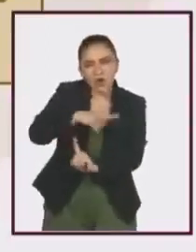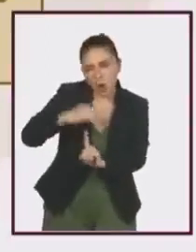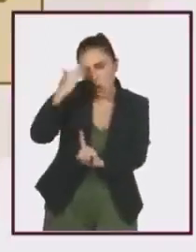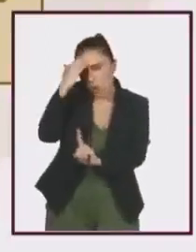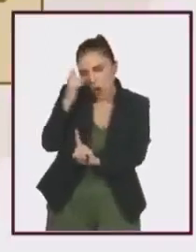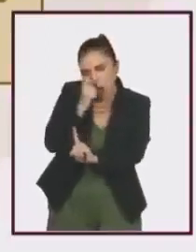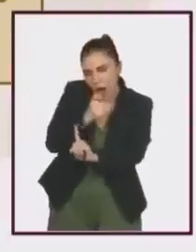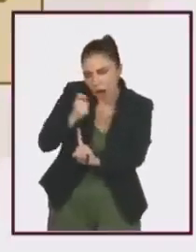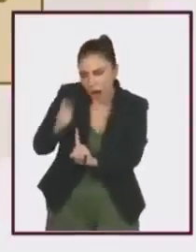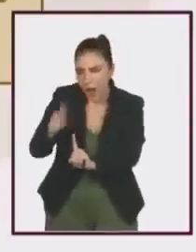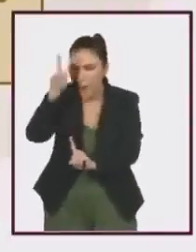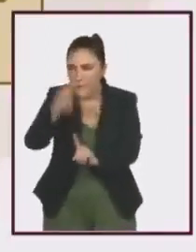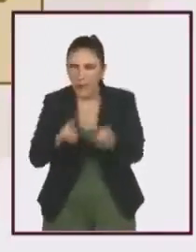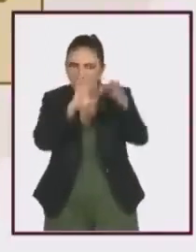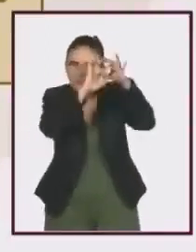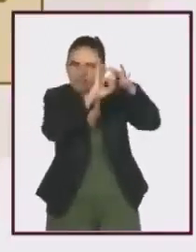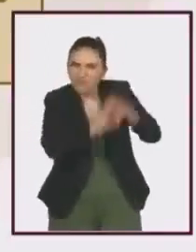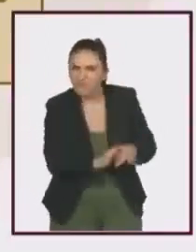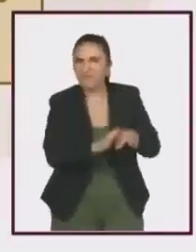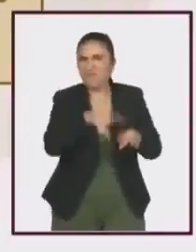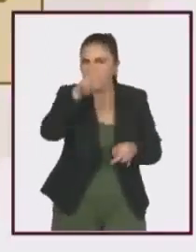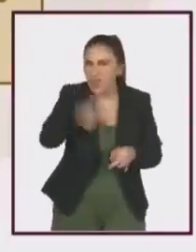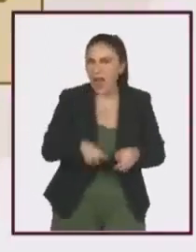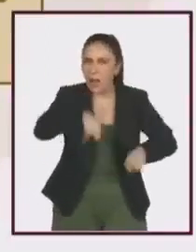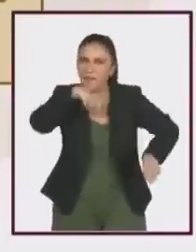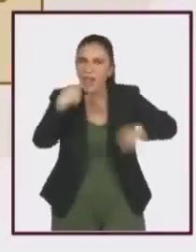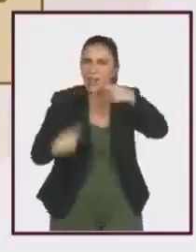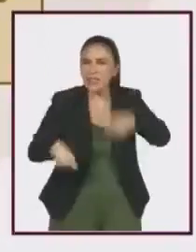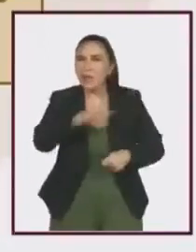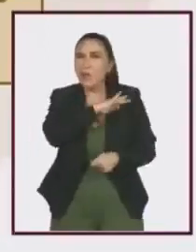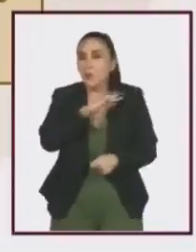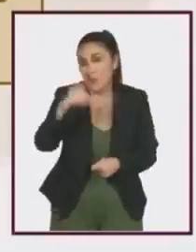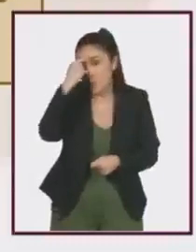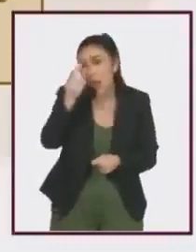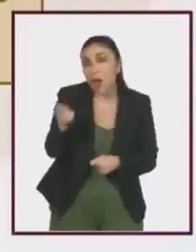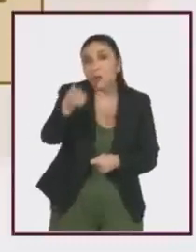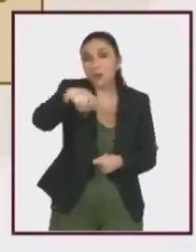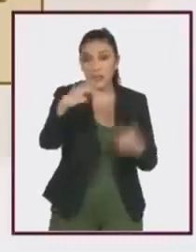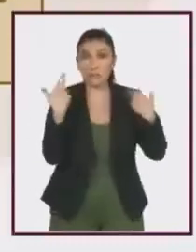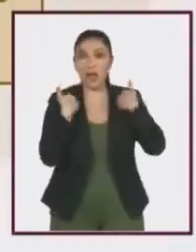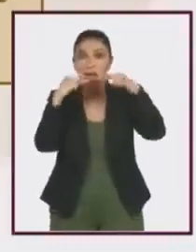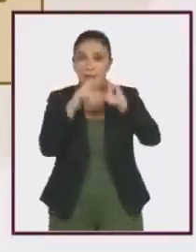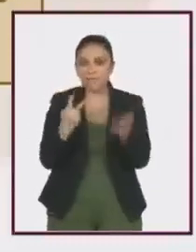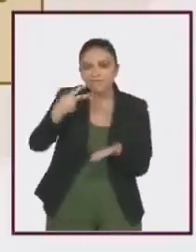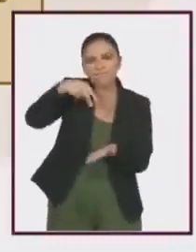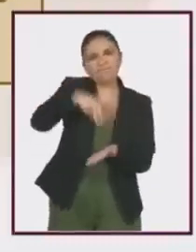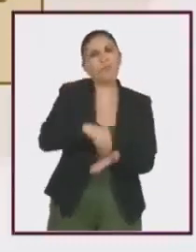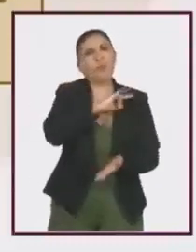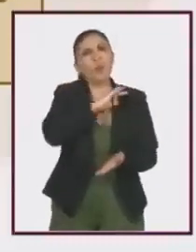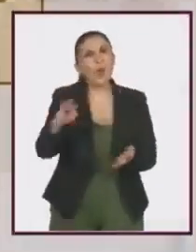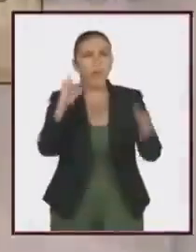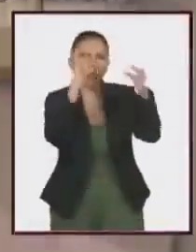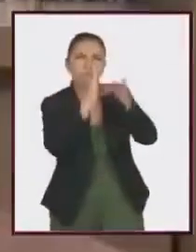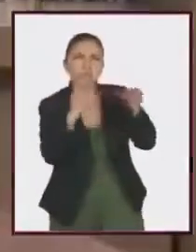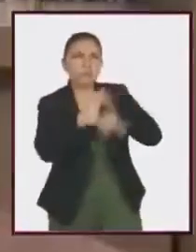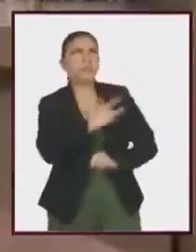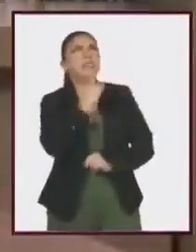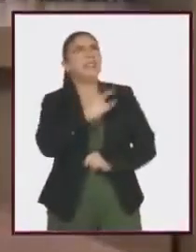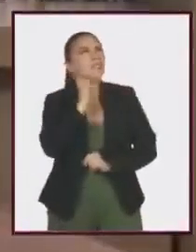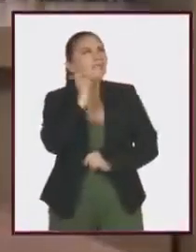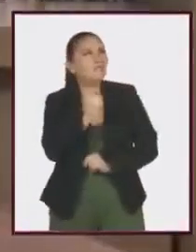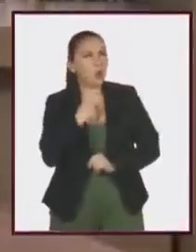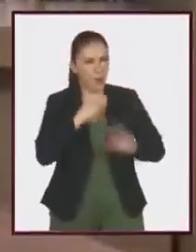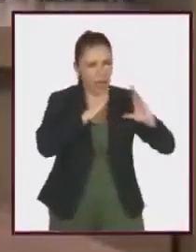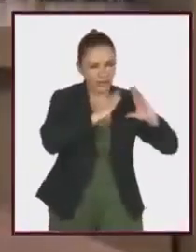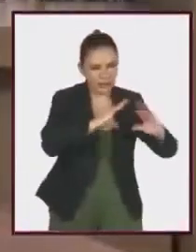más realista y que sea flexible para que ustedes como docentes puedan tomar una serie de decisiones